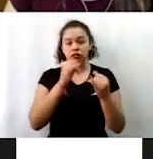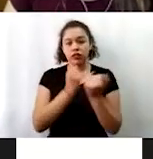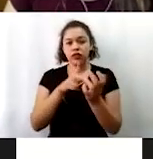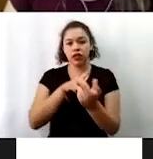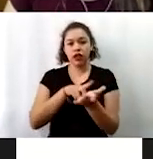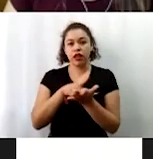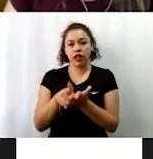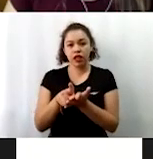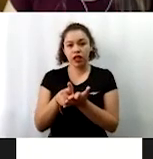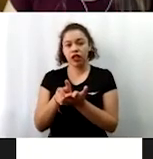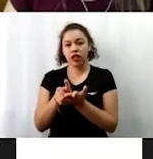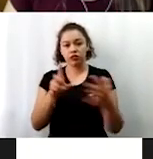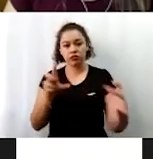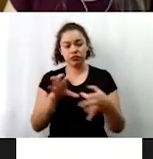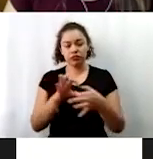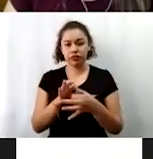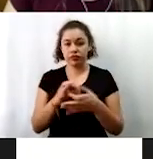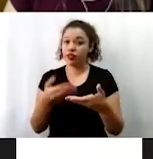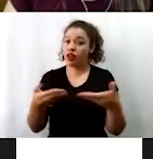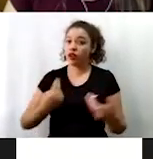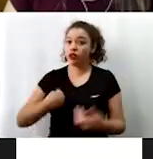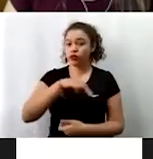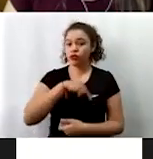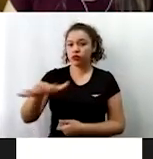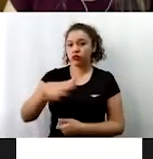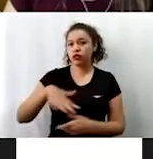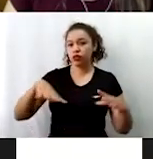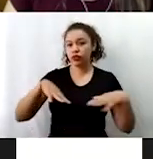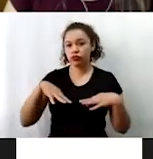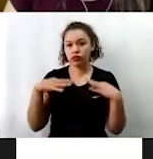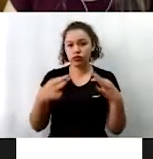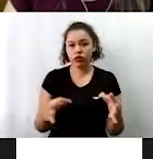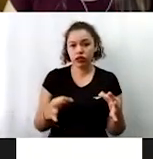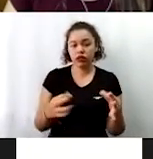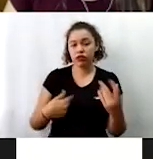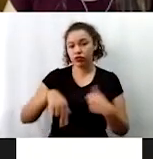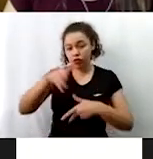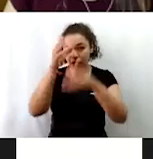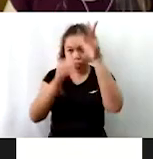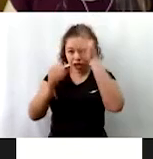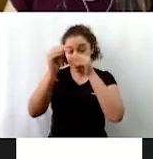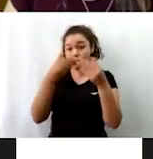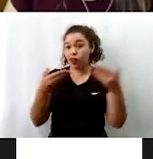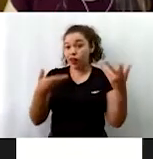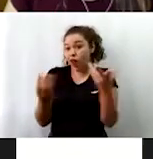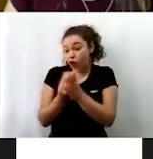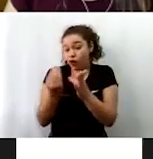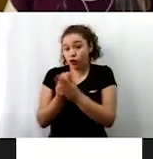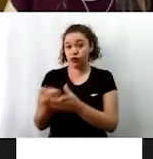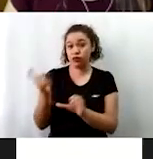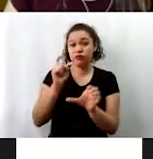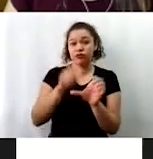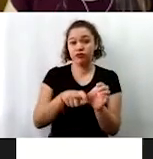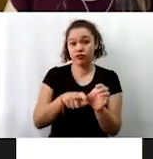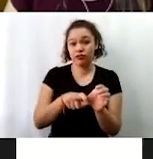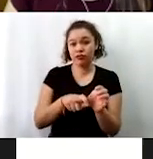Entonces, pues nos está obligando a nosotros como fundación a aprender, ¿no? A estar aquí en este curso.